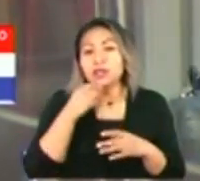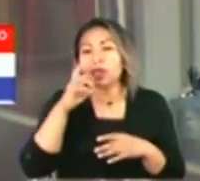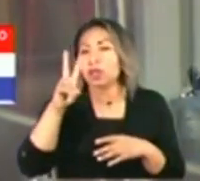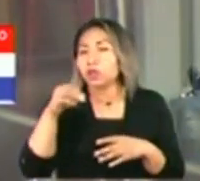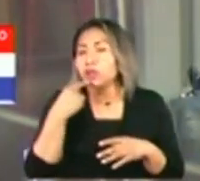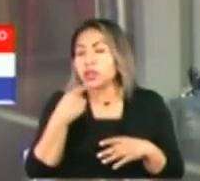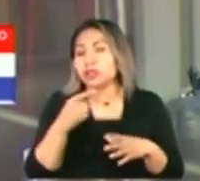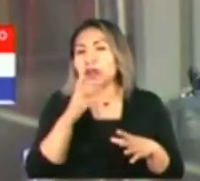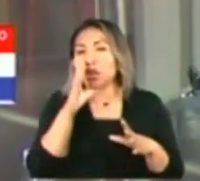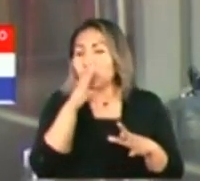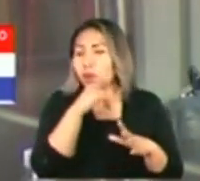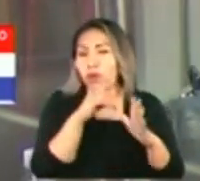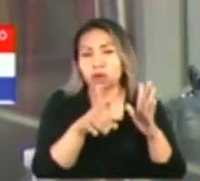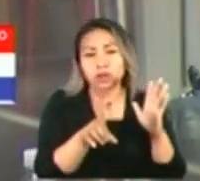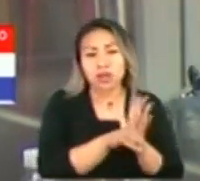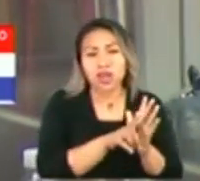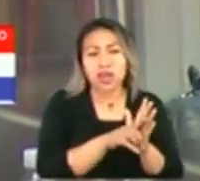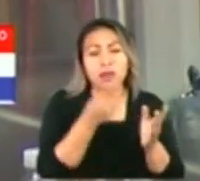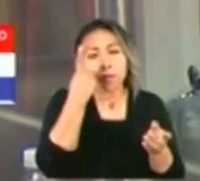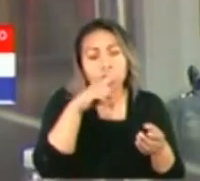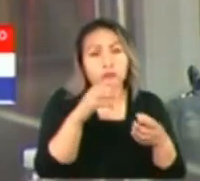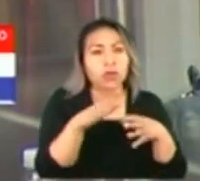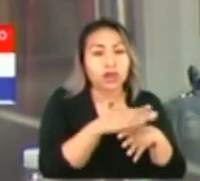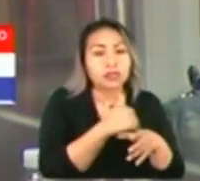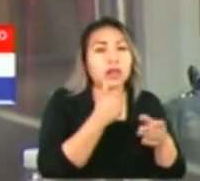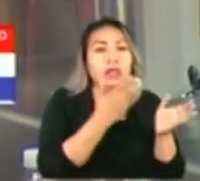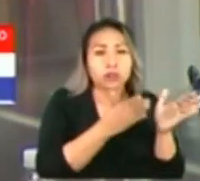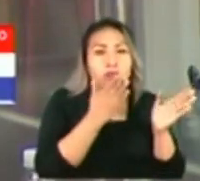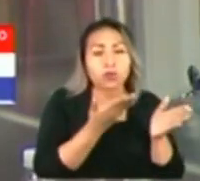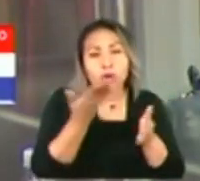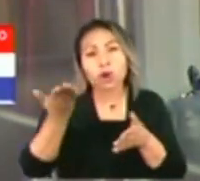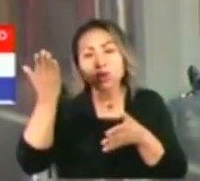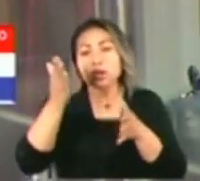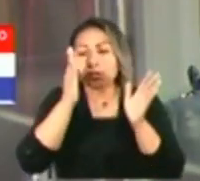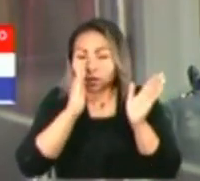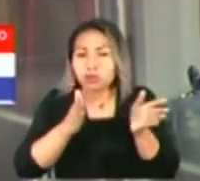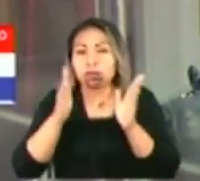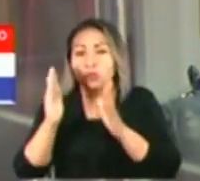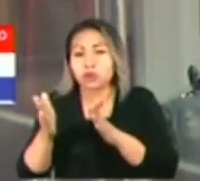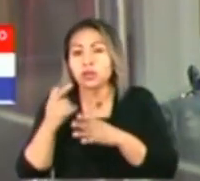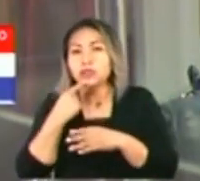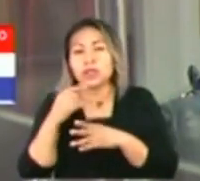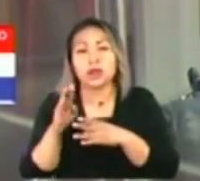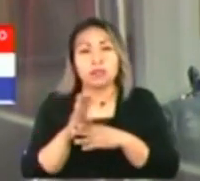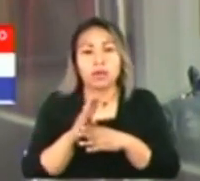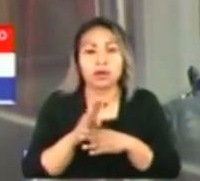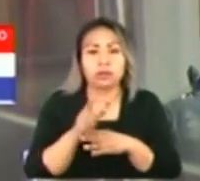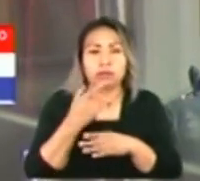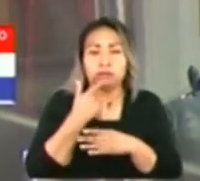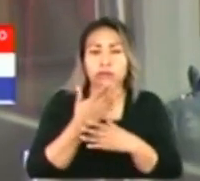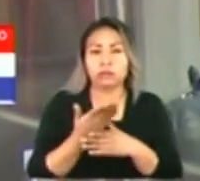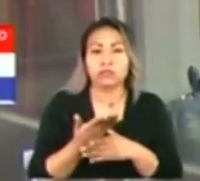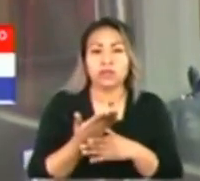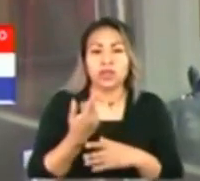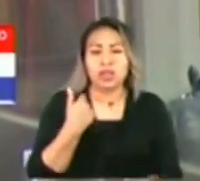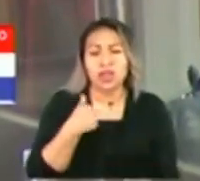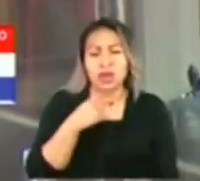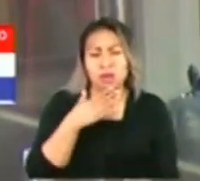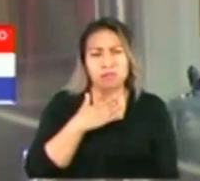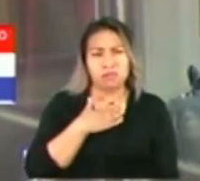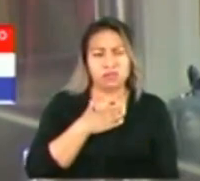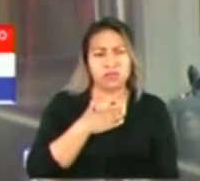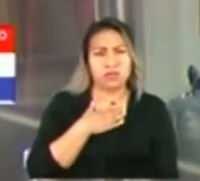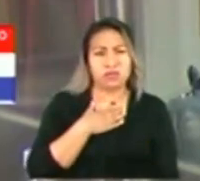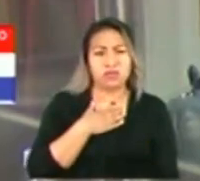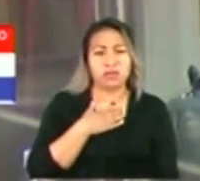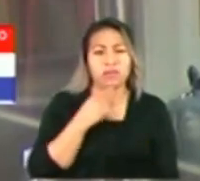les ponga controles. Quiero señalar que aquí los bancos son intocables. Y lo que más me llama la atención es